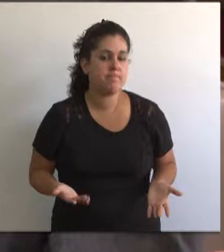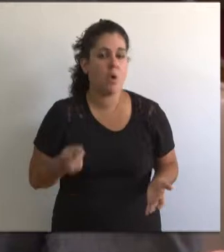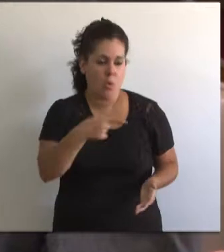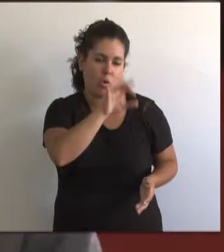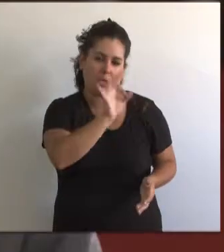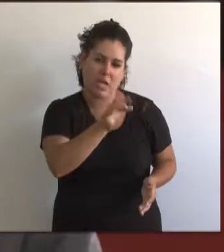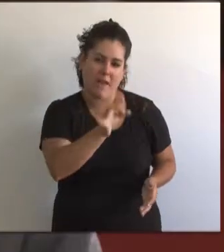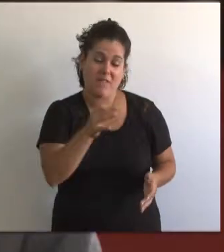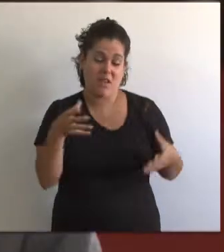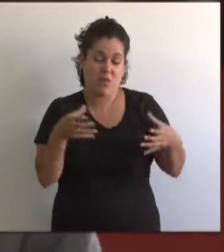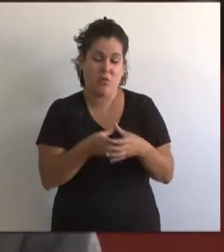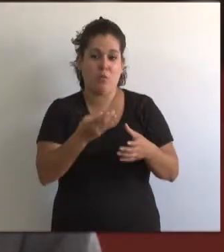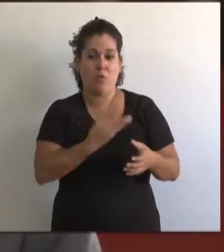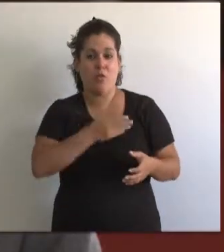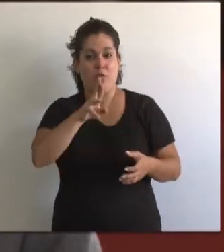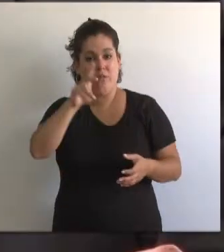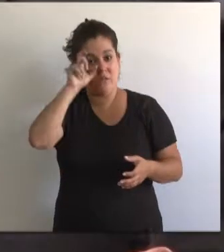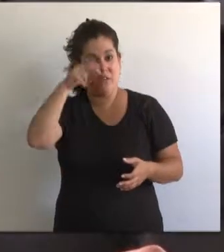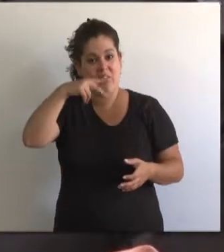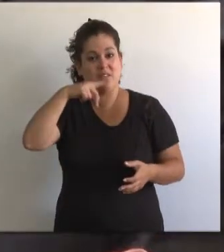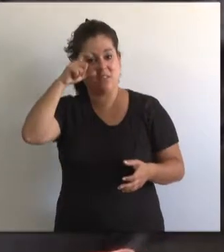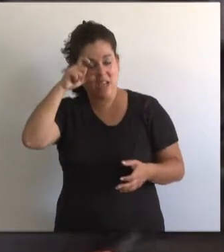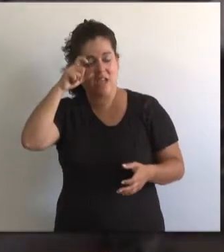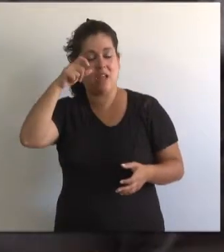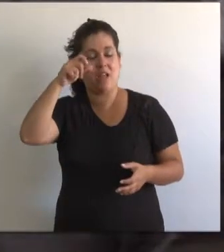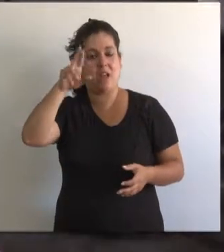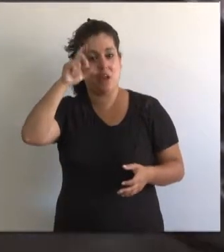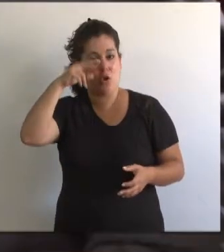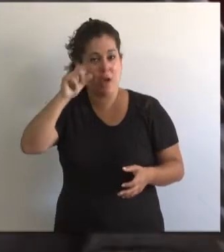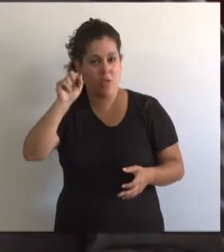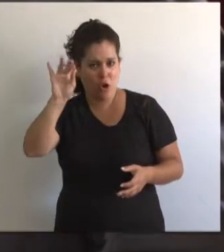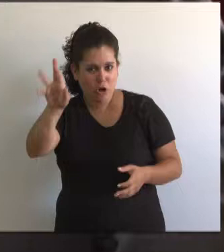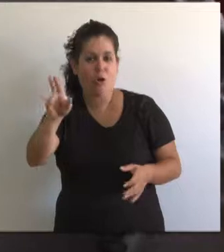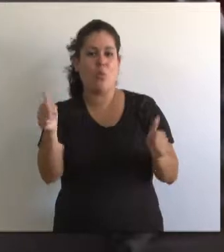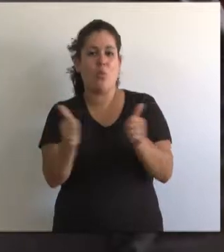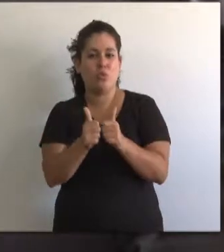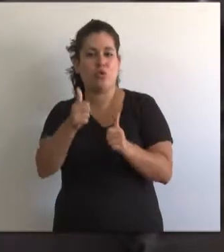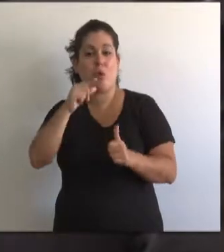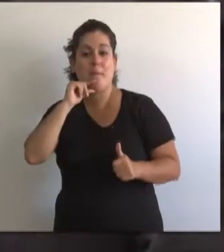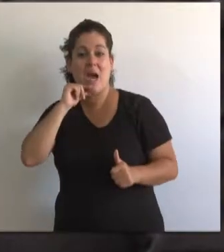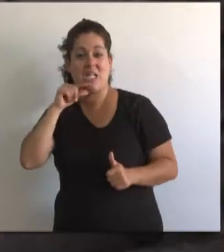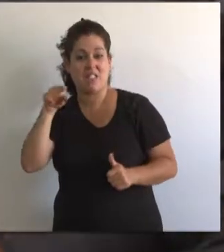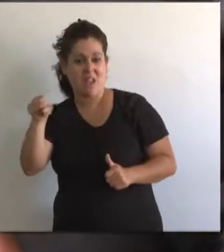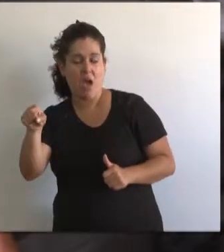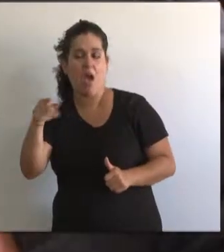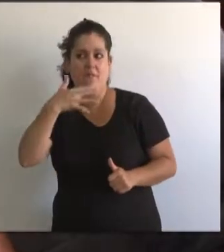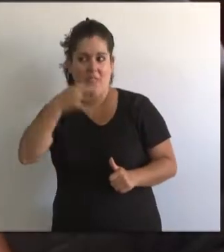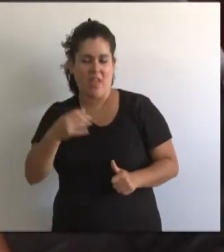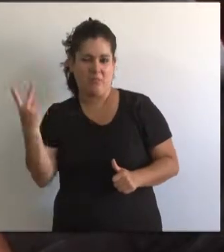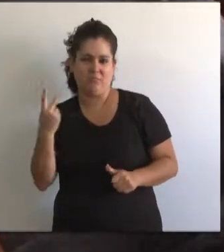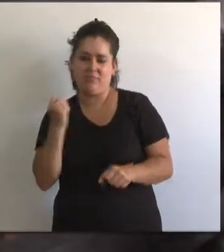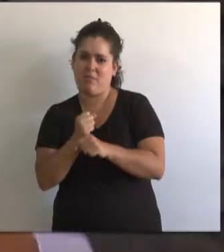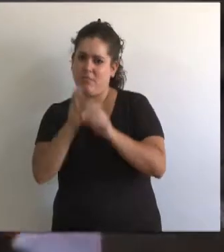es que vos sabés, desde el Frente Renovador, junto a Sergio Massa, venimos trabajando mucho en el tema de